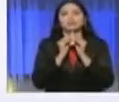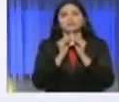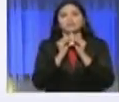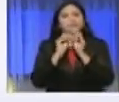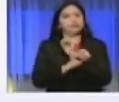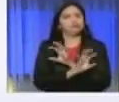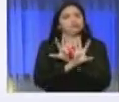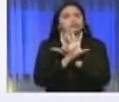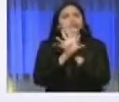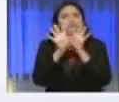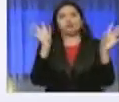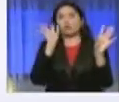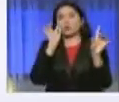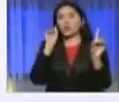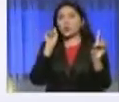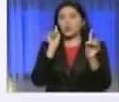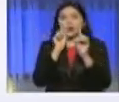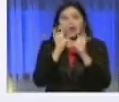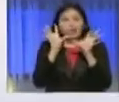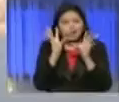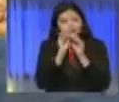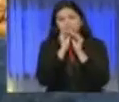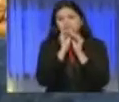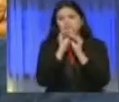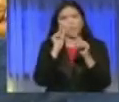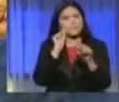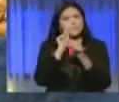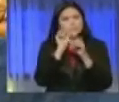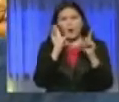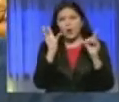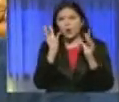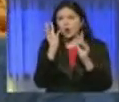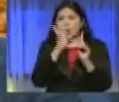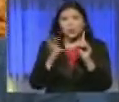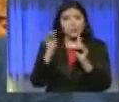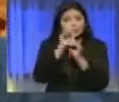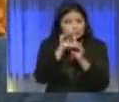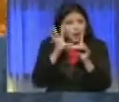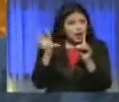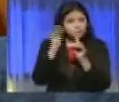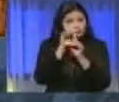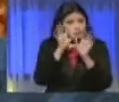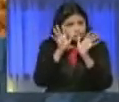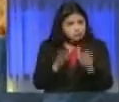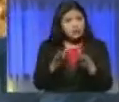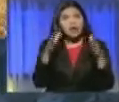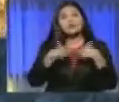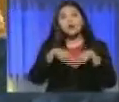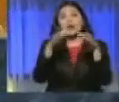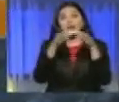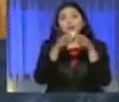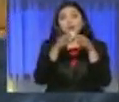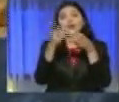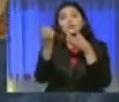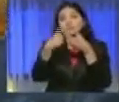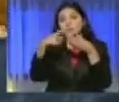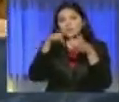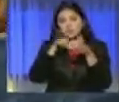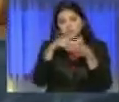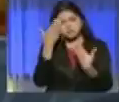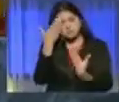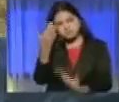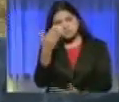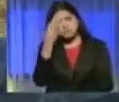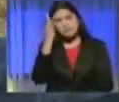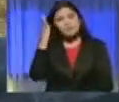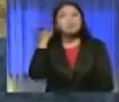claro, directo y contundente de esta comisión mixta. Saludo